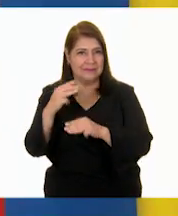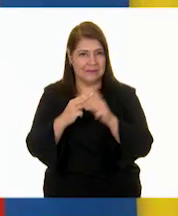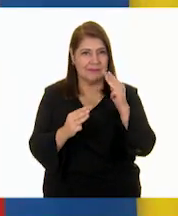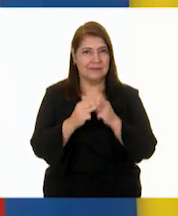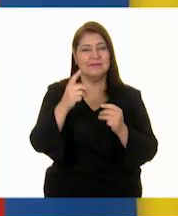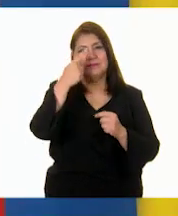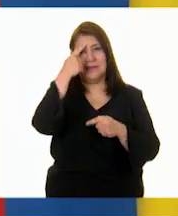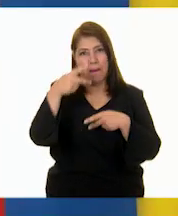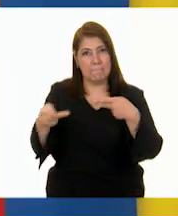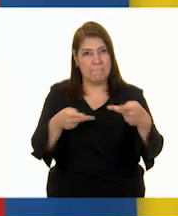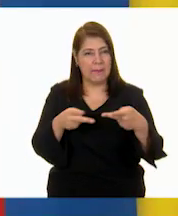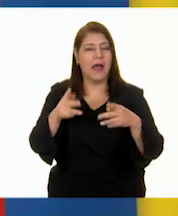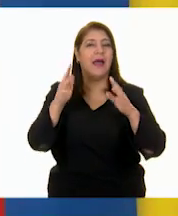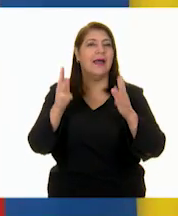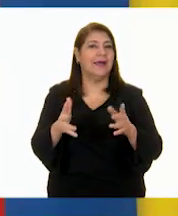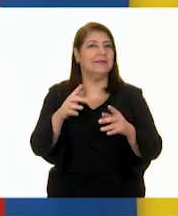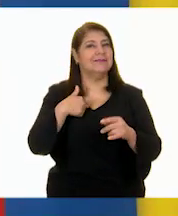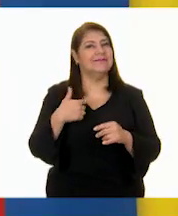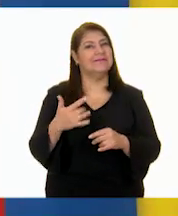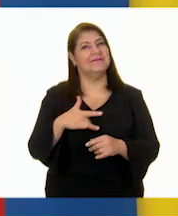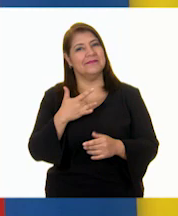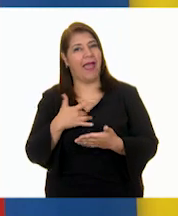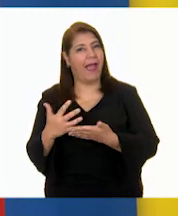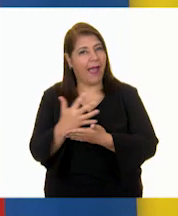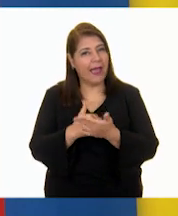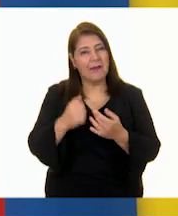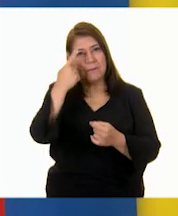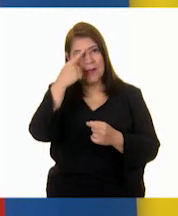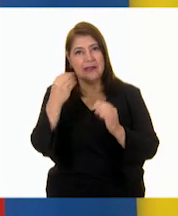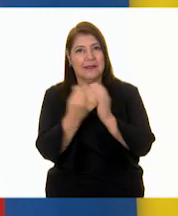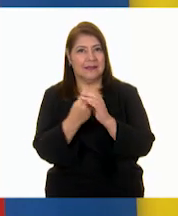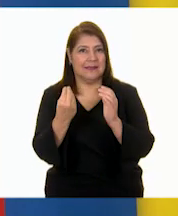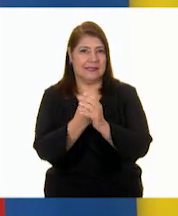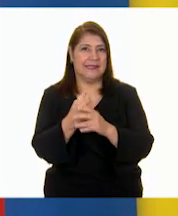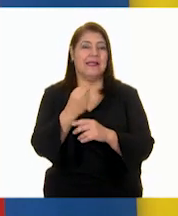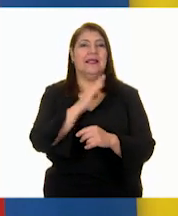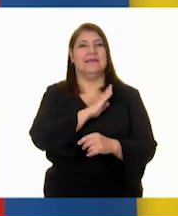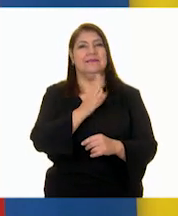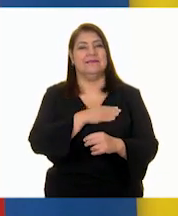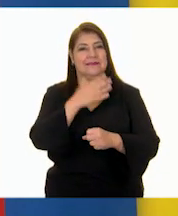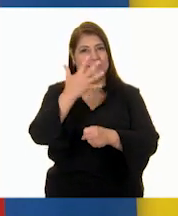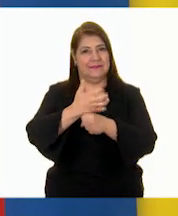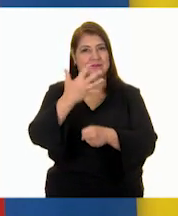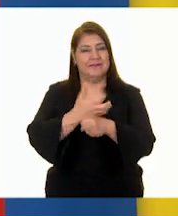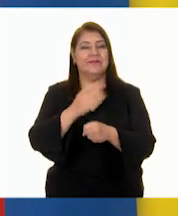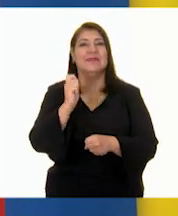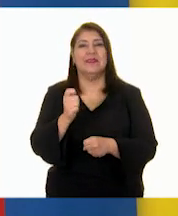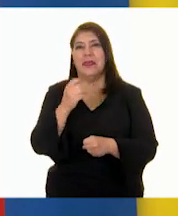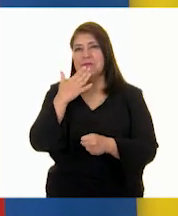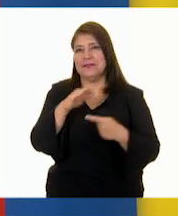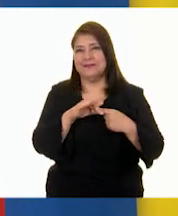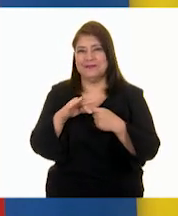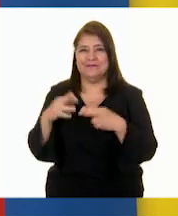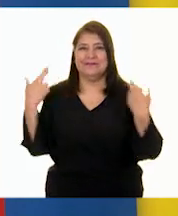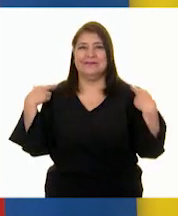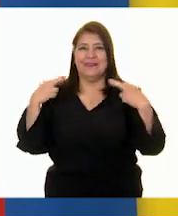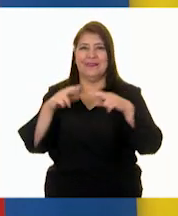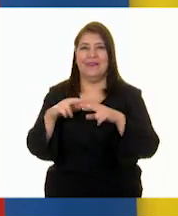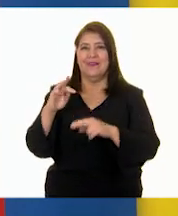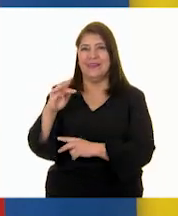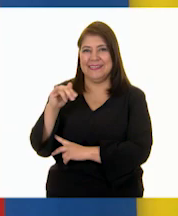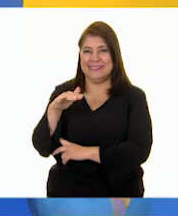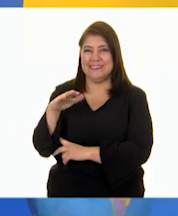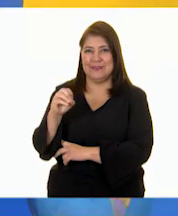para comenzar con esta sesión de español para quinto grado. Y como siempre nos acompaña el maestro Francisco Javier Olivares